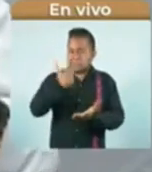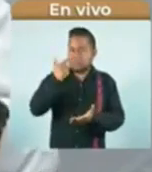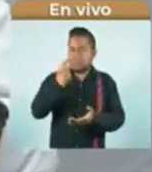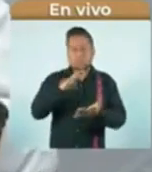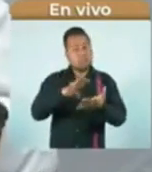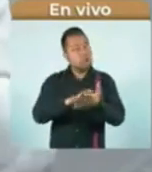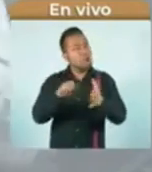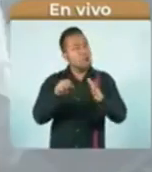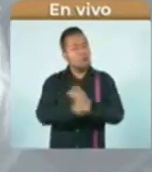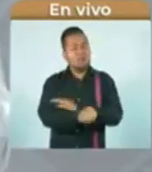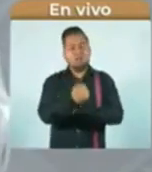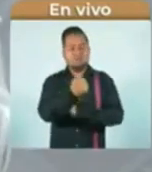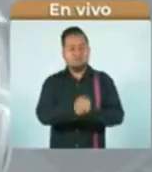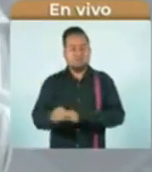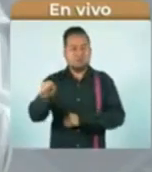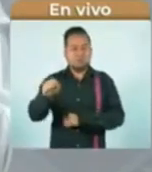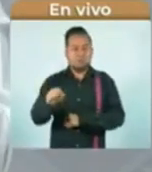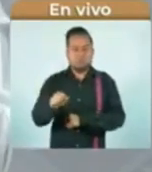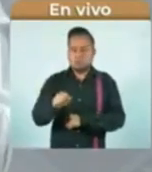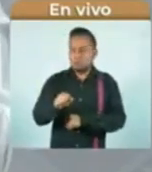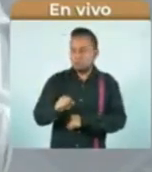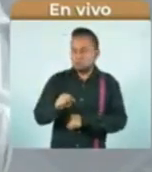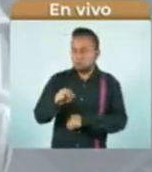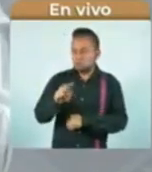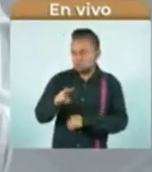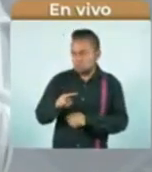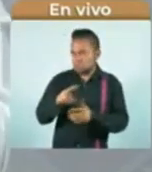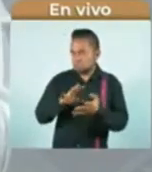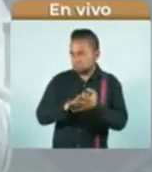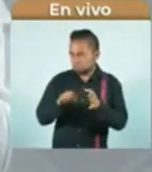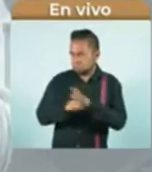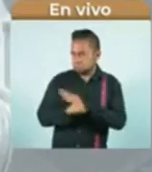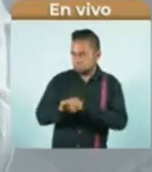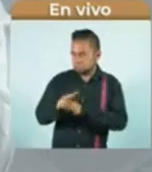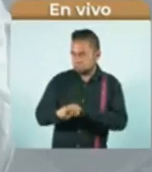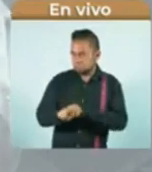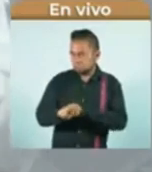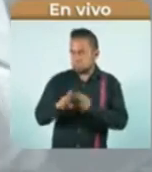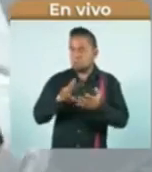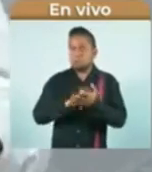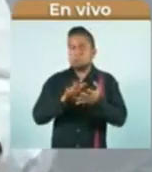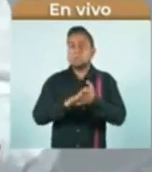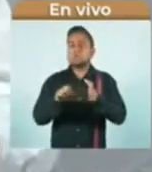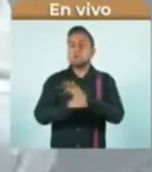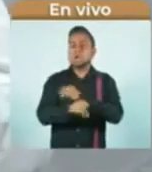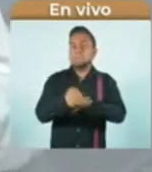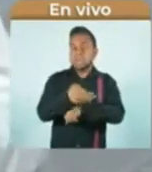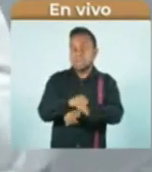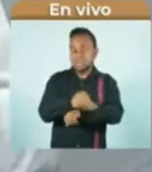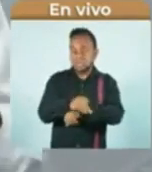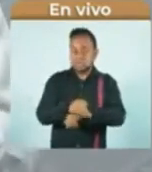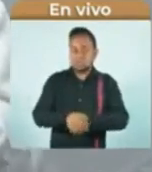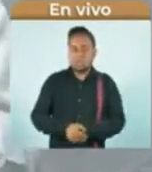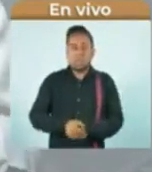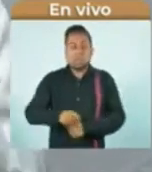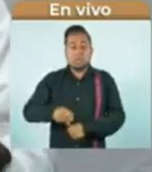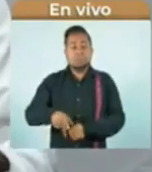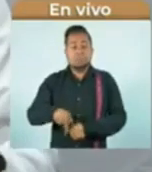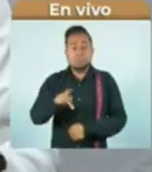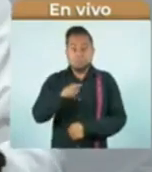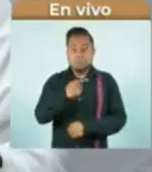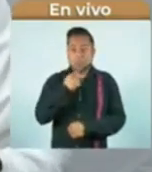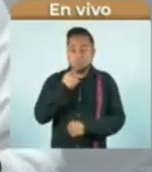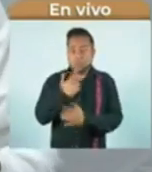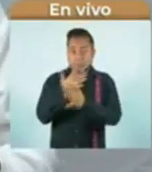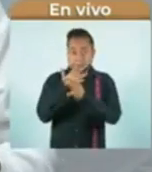prisión. Prisión preventiva oficiosa se llama. Prisión preventiva. Sin embargo, expuso que